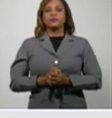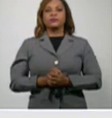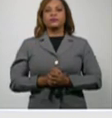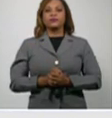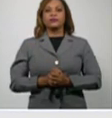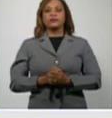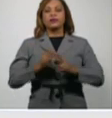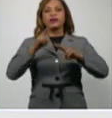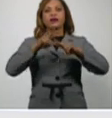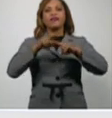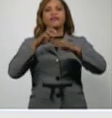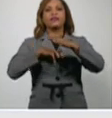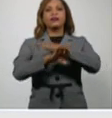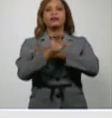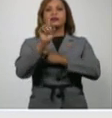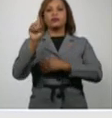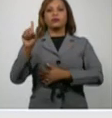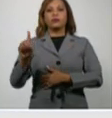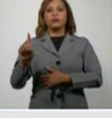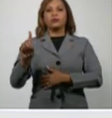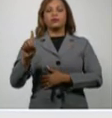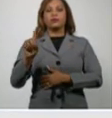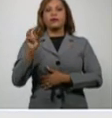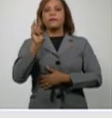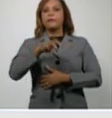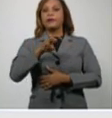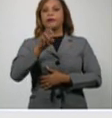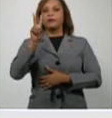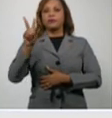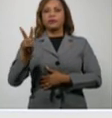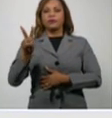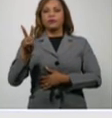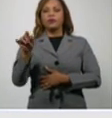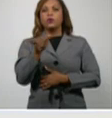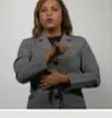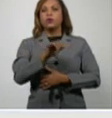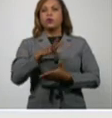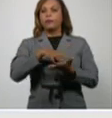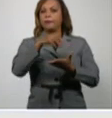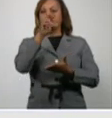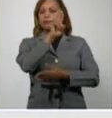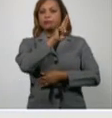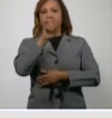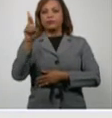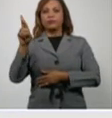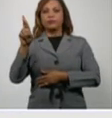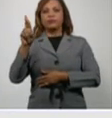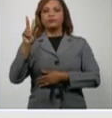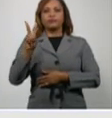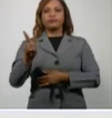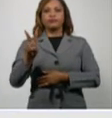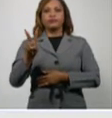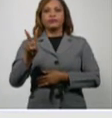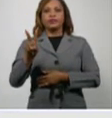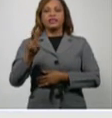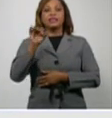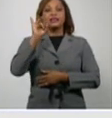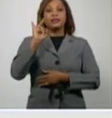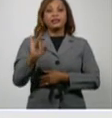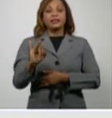del Este 1, Marianao 2, al igual que Plaza de la Revolución, y 7 casos